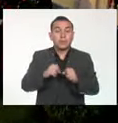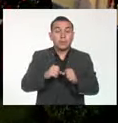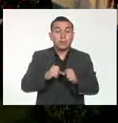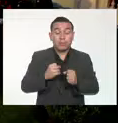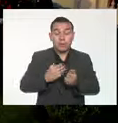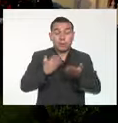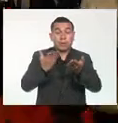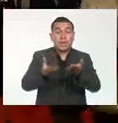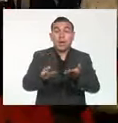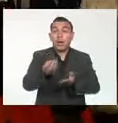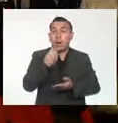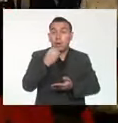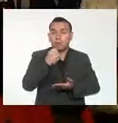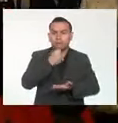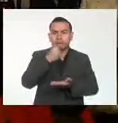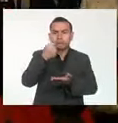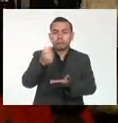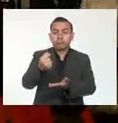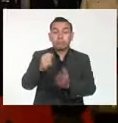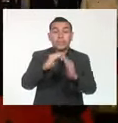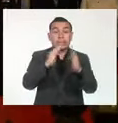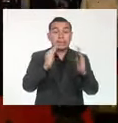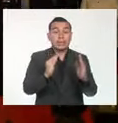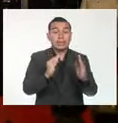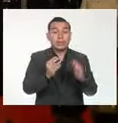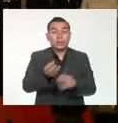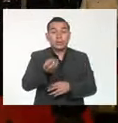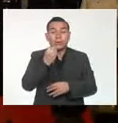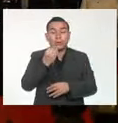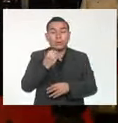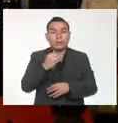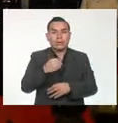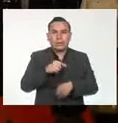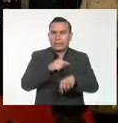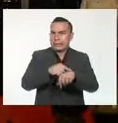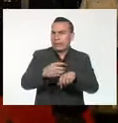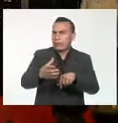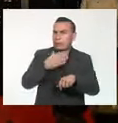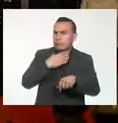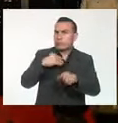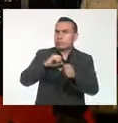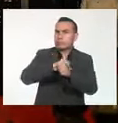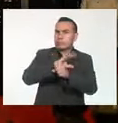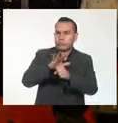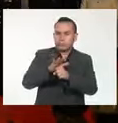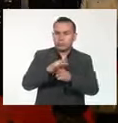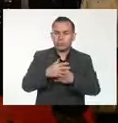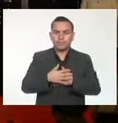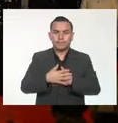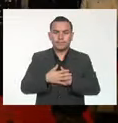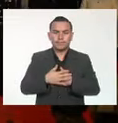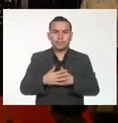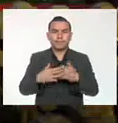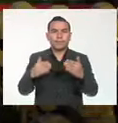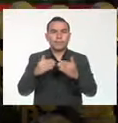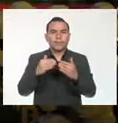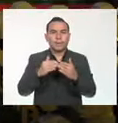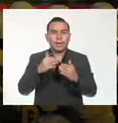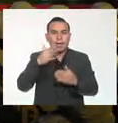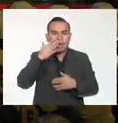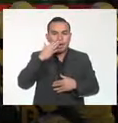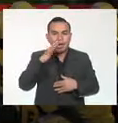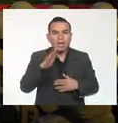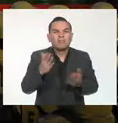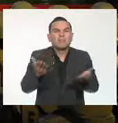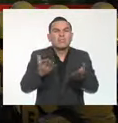población llevándoles comida a su casa, entregándoles alimentos en los peores momentos. Y no solo en el manejo de la